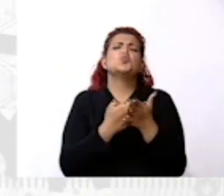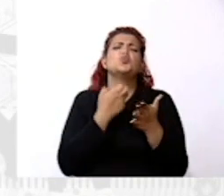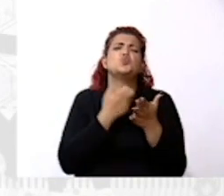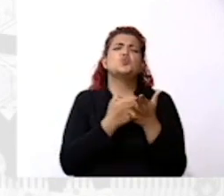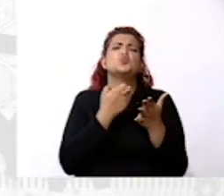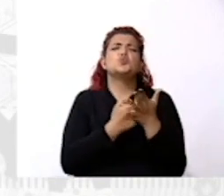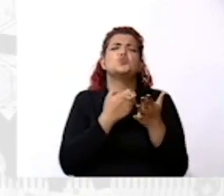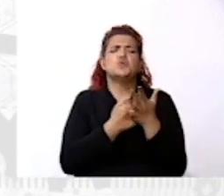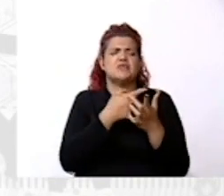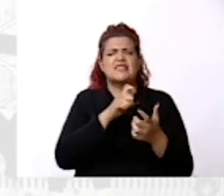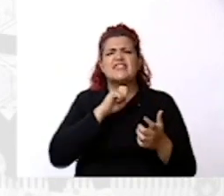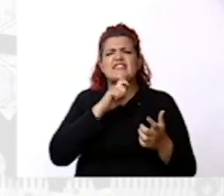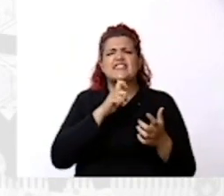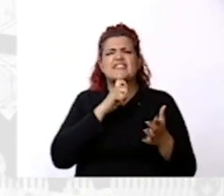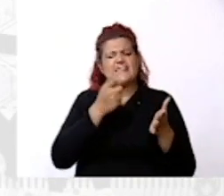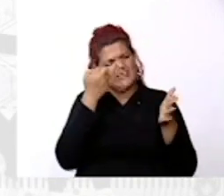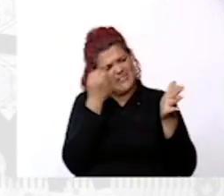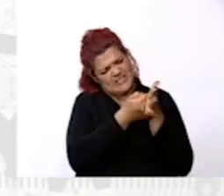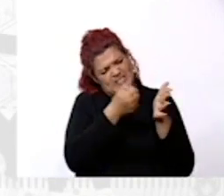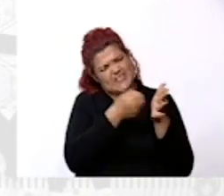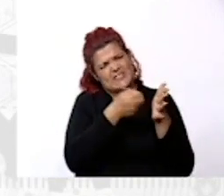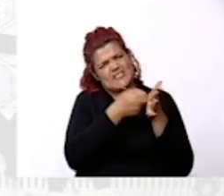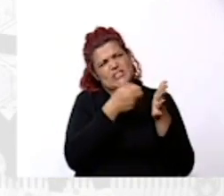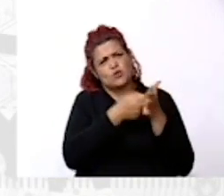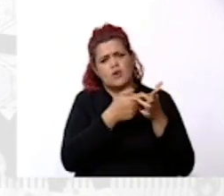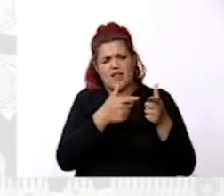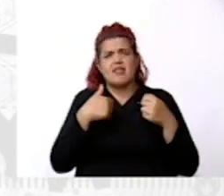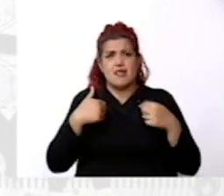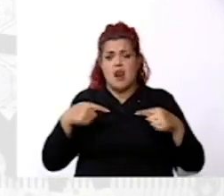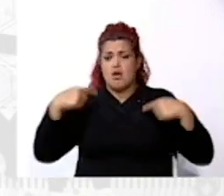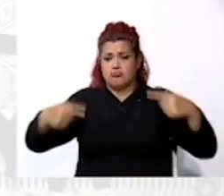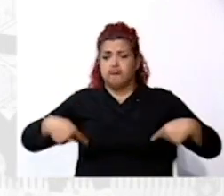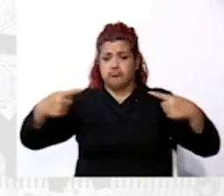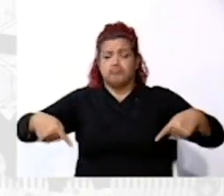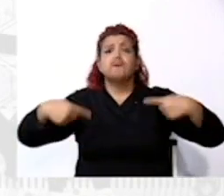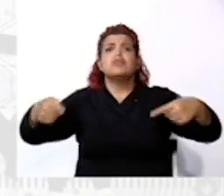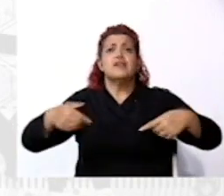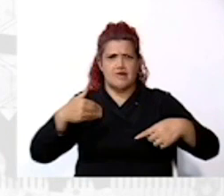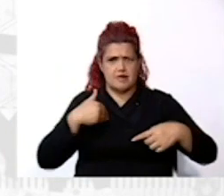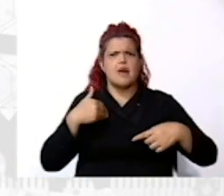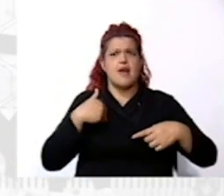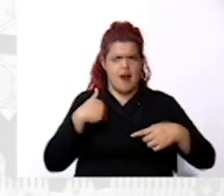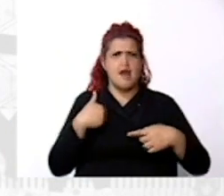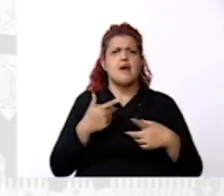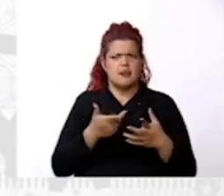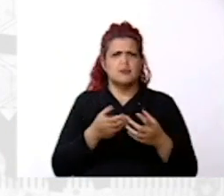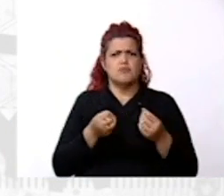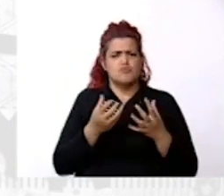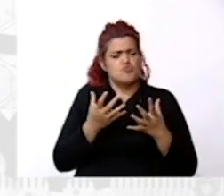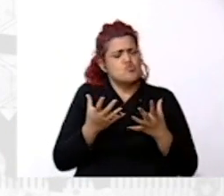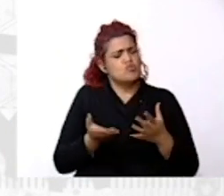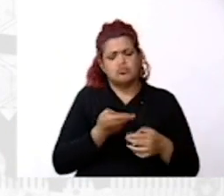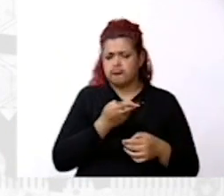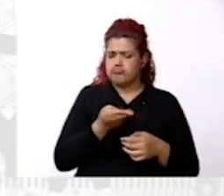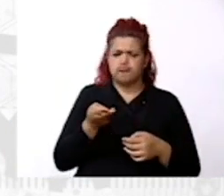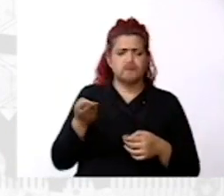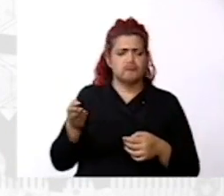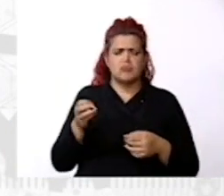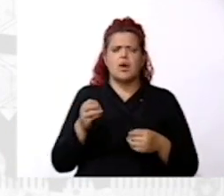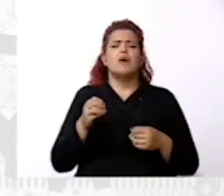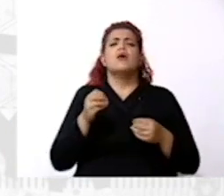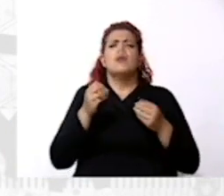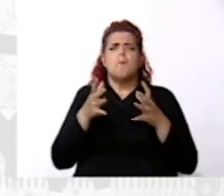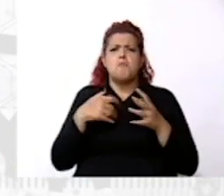Durísimo, de acero, tiene ruedas, tiene muchos elementos que nos permite también a las